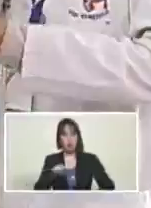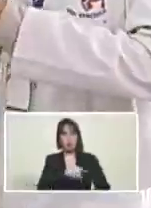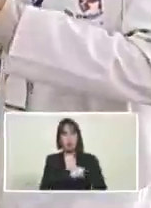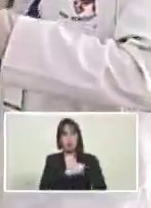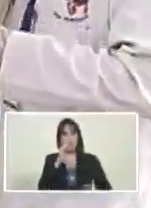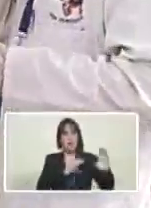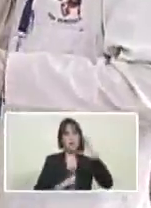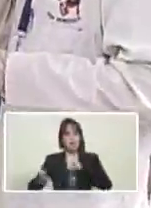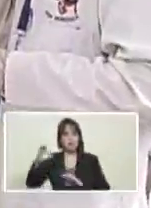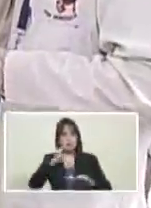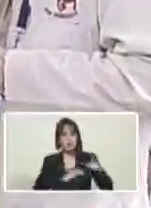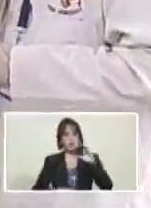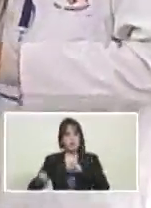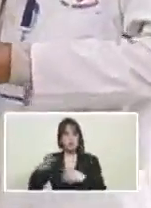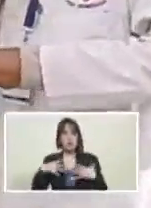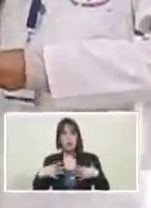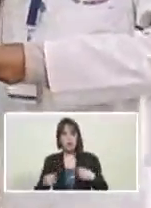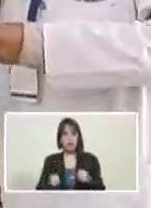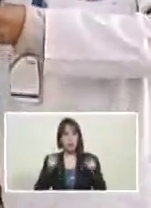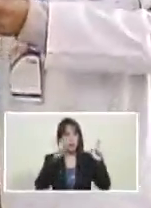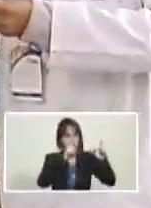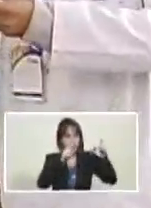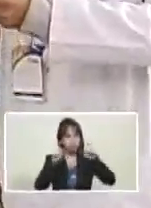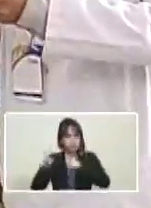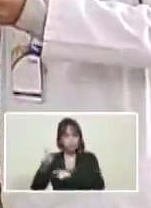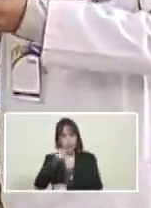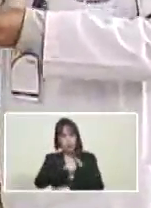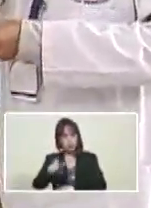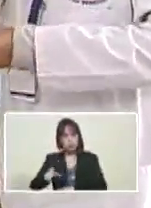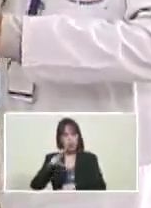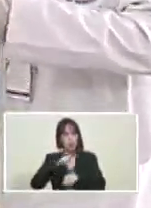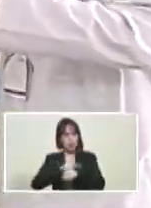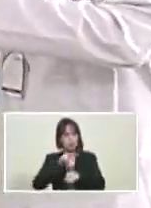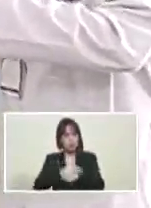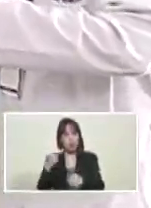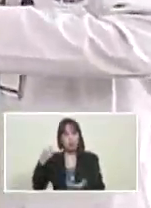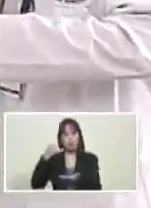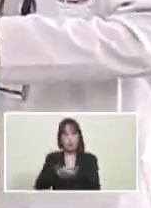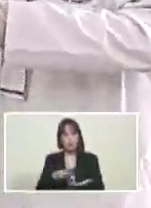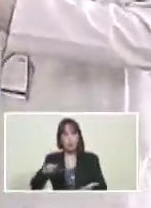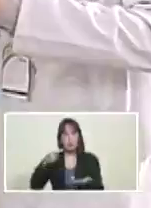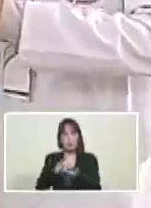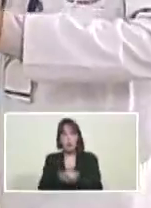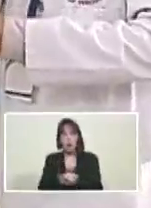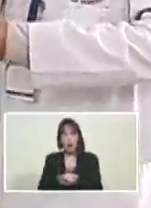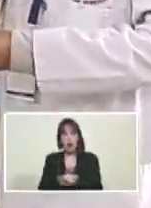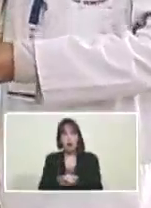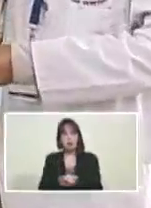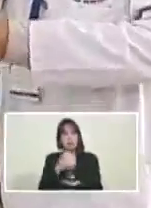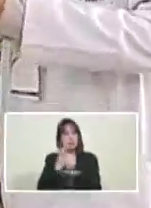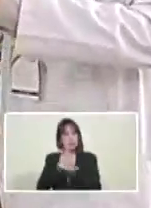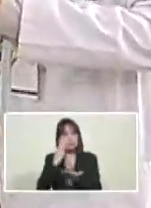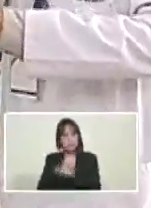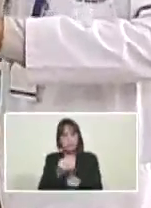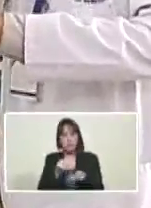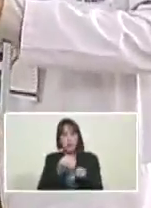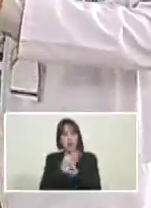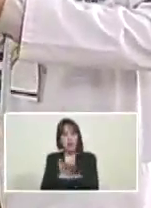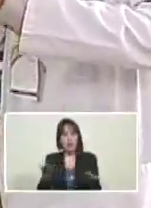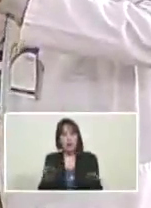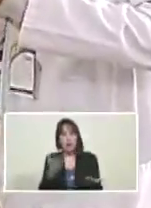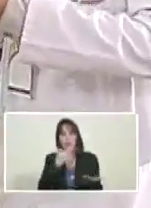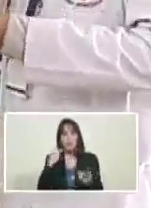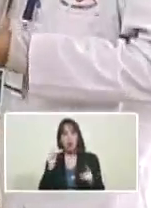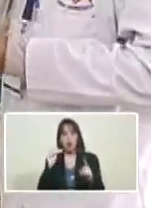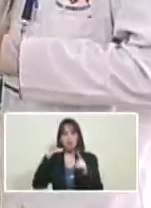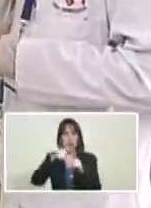Salud para formación del talento humano, con la asignación de presupuestos a la universidad para que pueda cumplir con las metas y